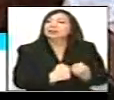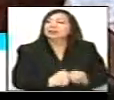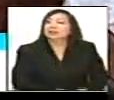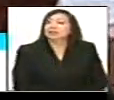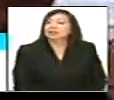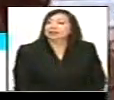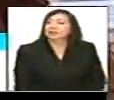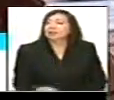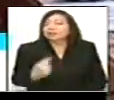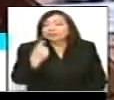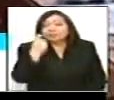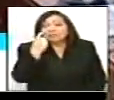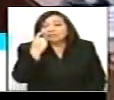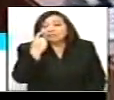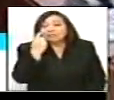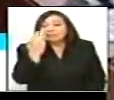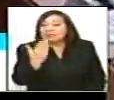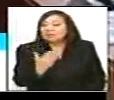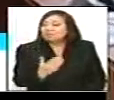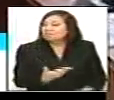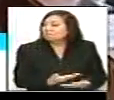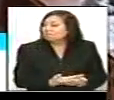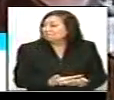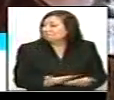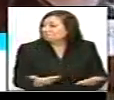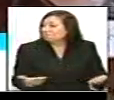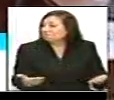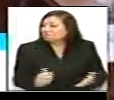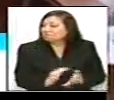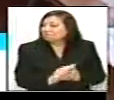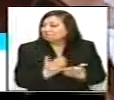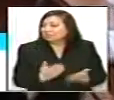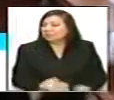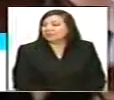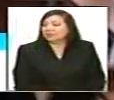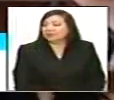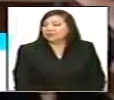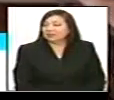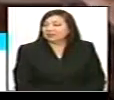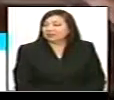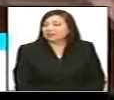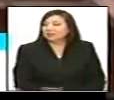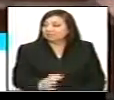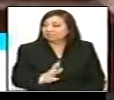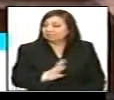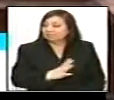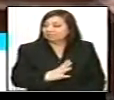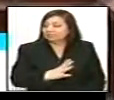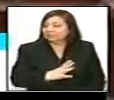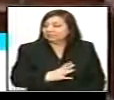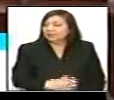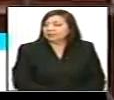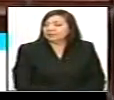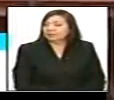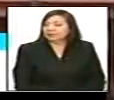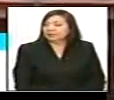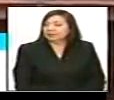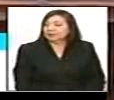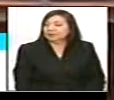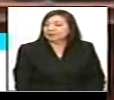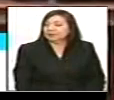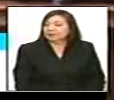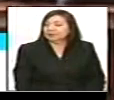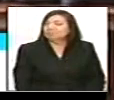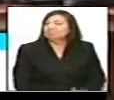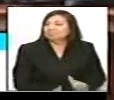las conocemos, y nada, yo saludo, porque además usted habla con docencia, con pertinencia, y creo